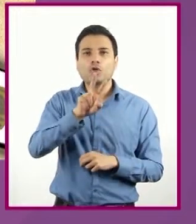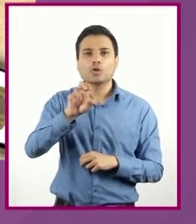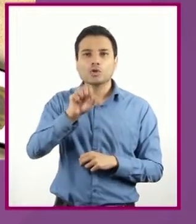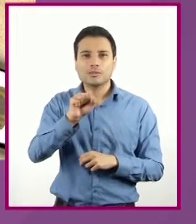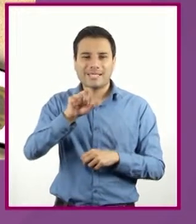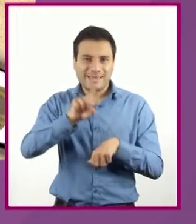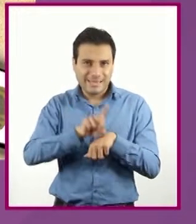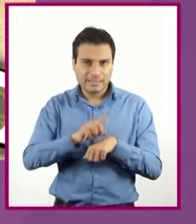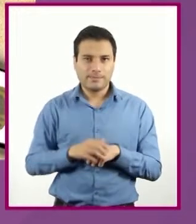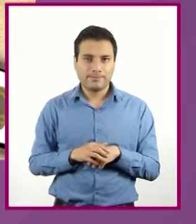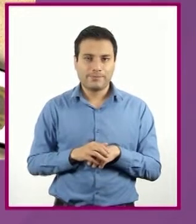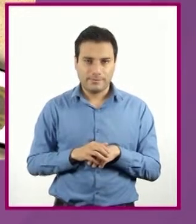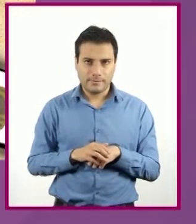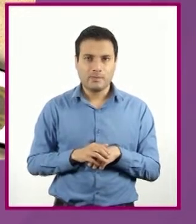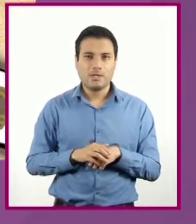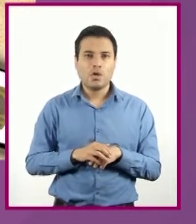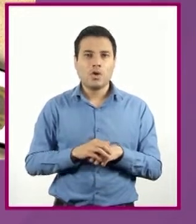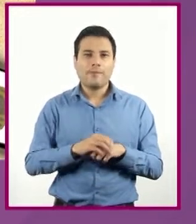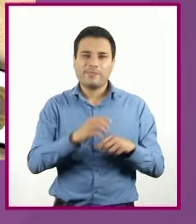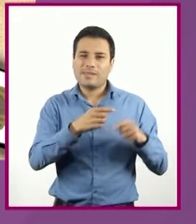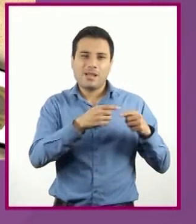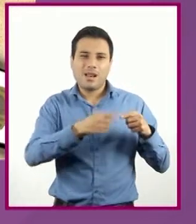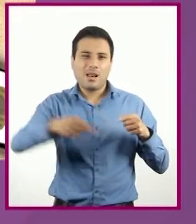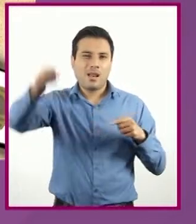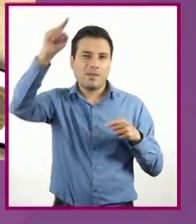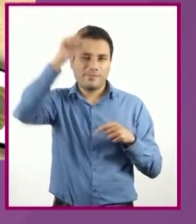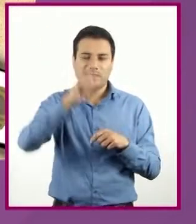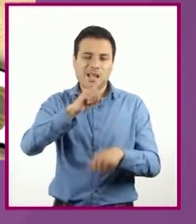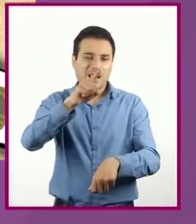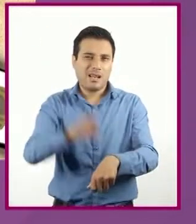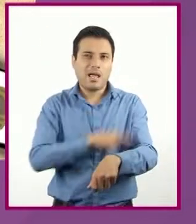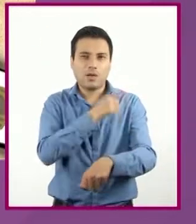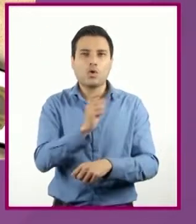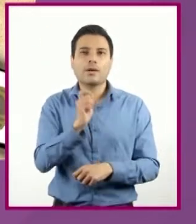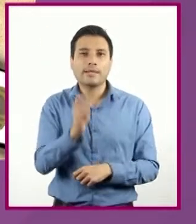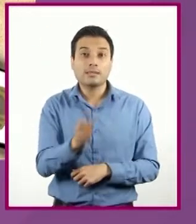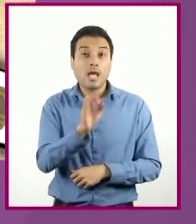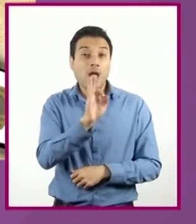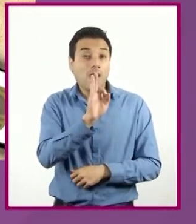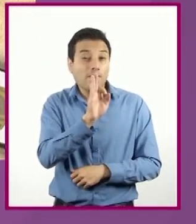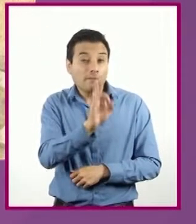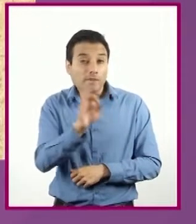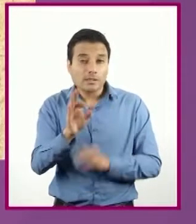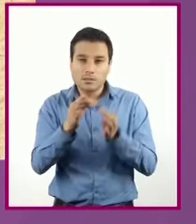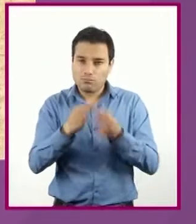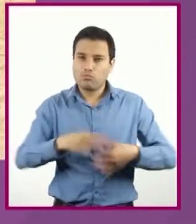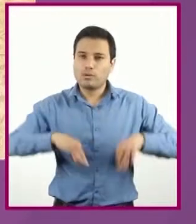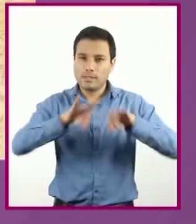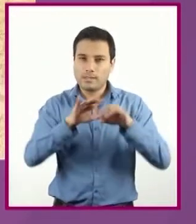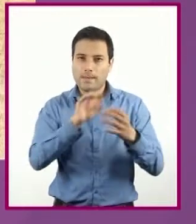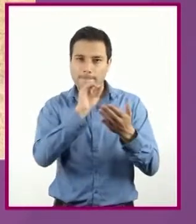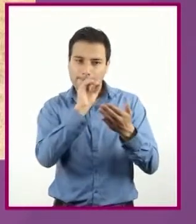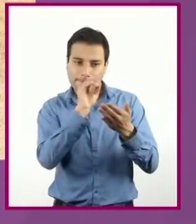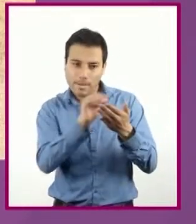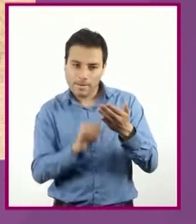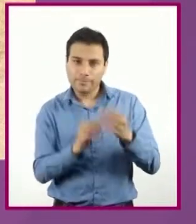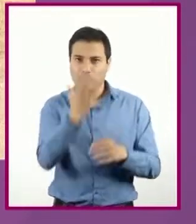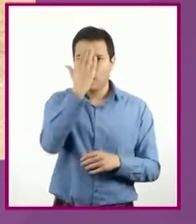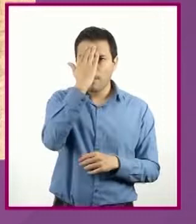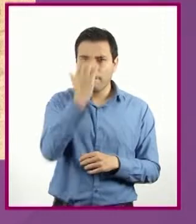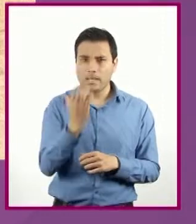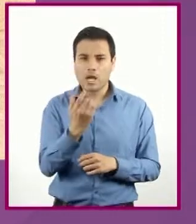días, y la cuenta larga, donde registraban fechas históricas. Los mayas basaron su